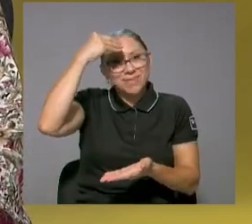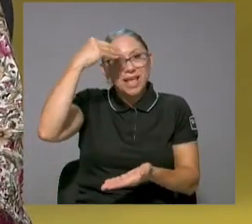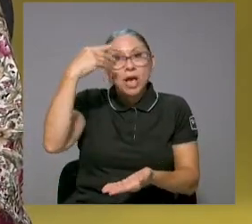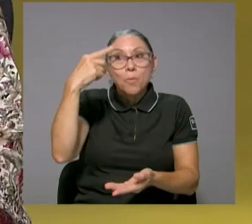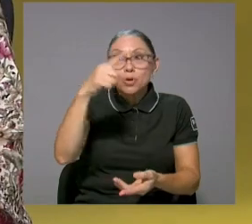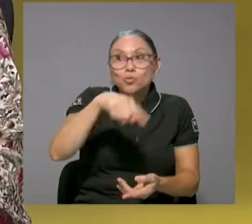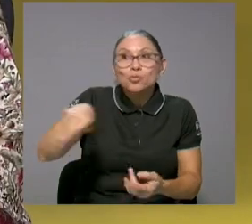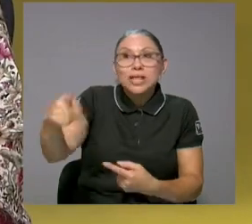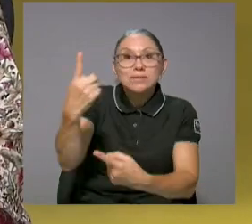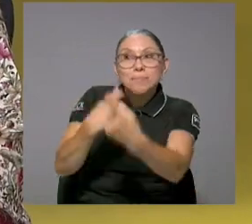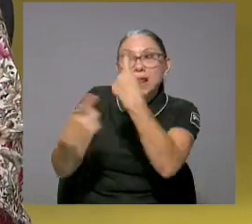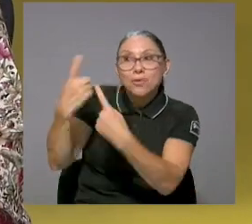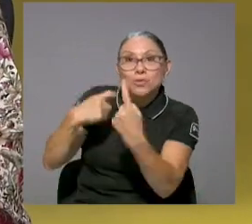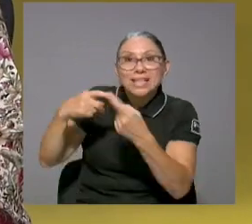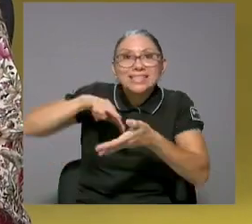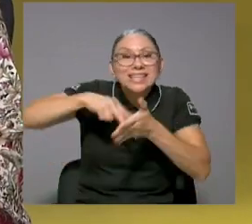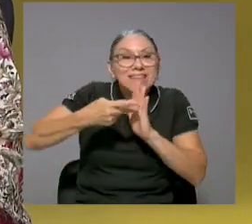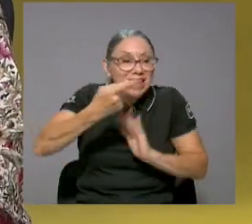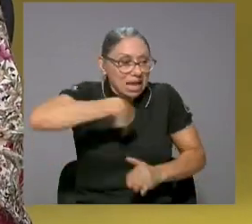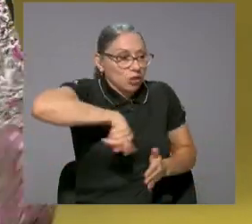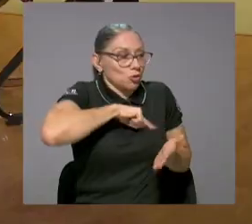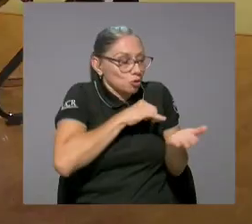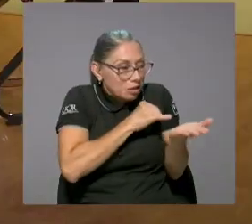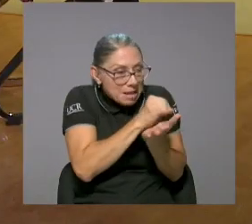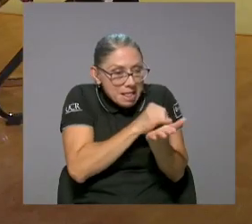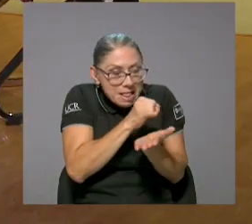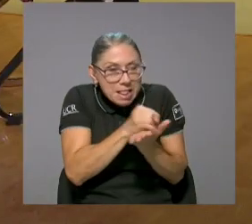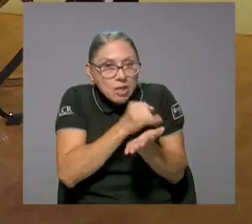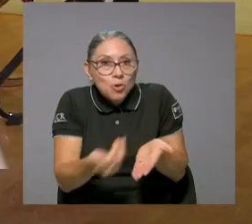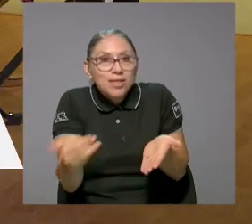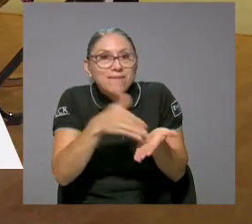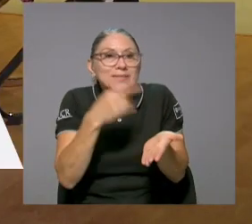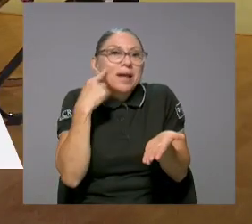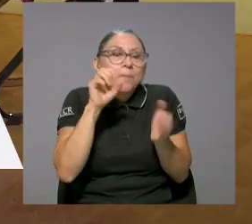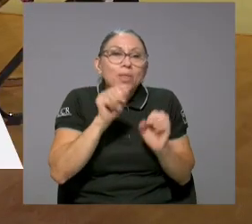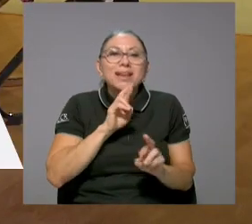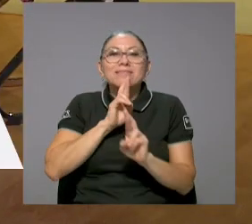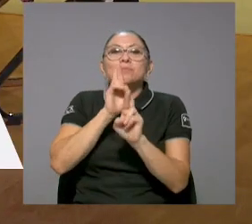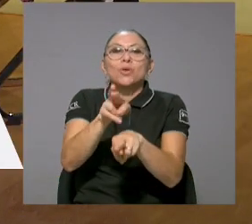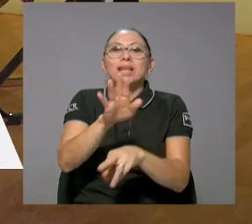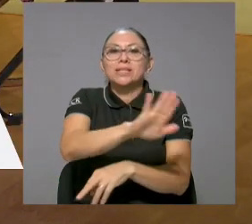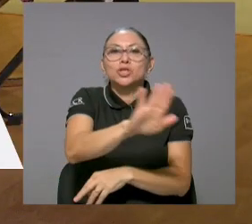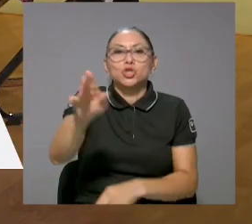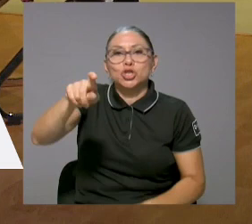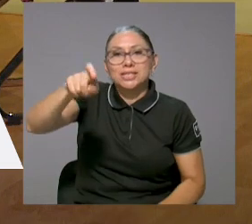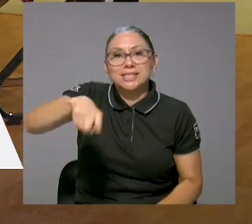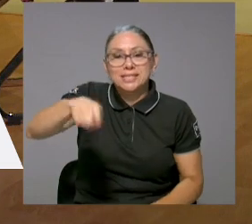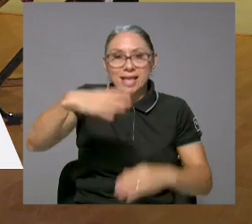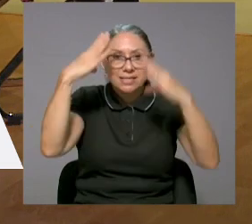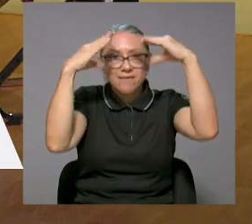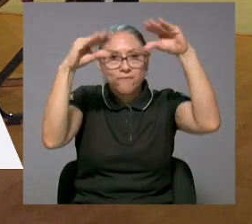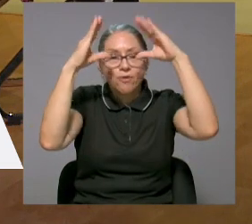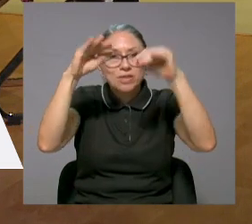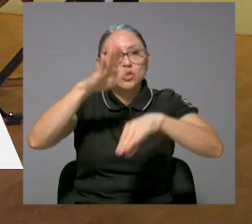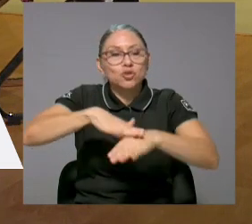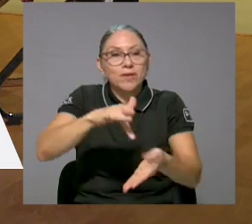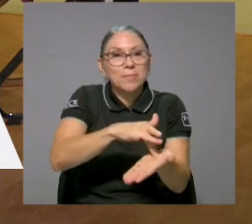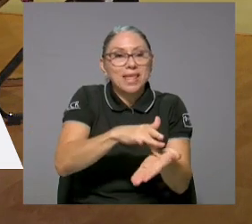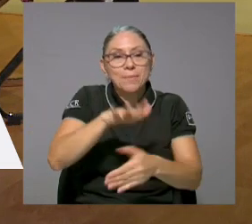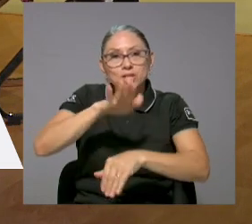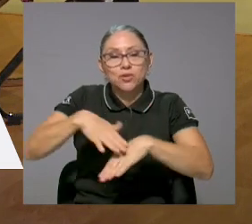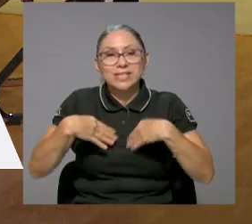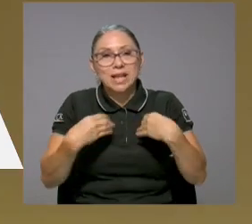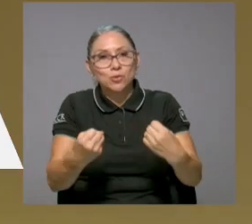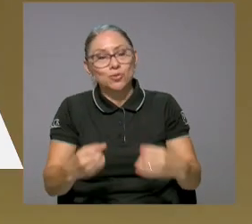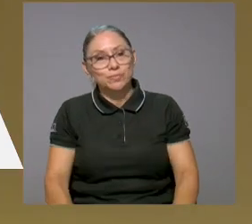hace es una nueva investigación bibliográfica que hacemos para poderle responder a usted las necesidades que tenga de información de medicamentos y de salud.